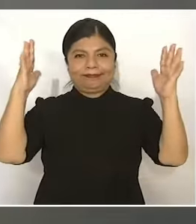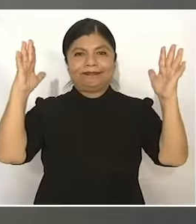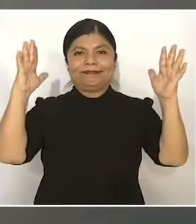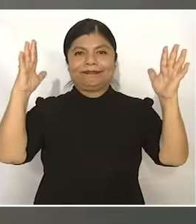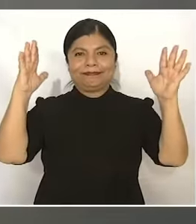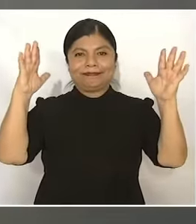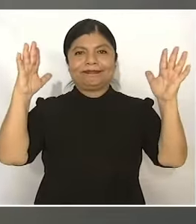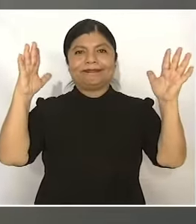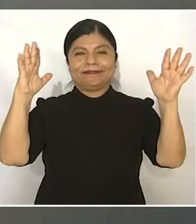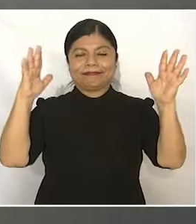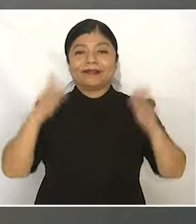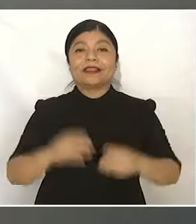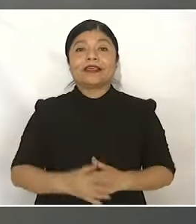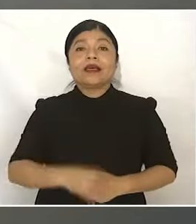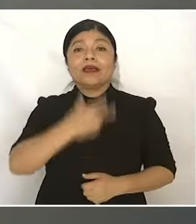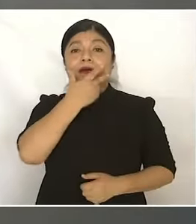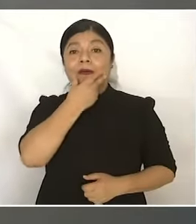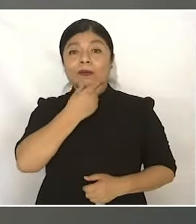los ingenieros militares